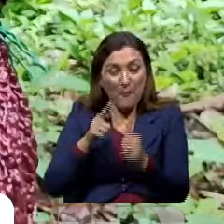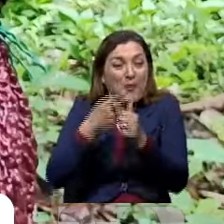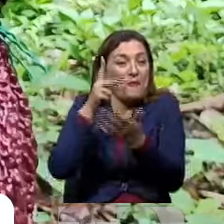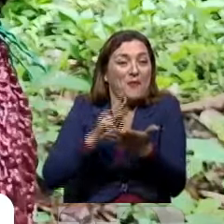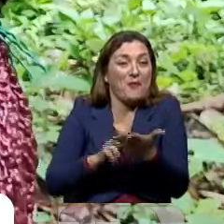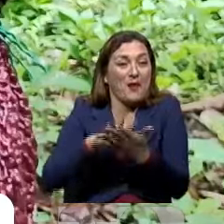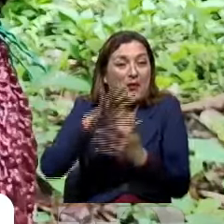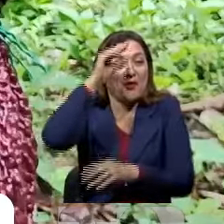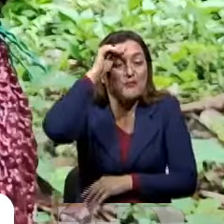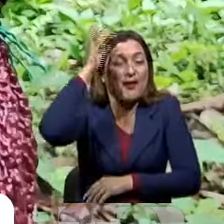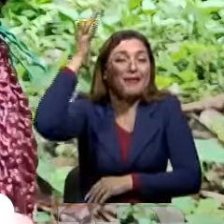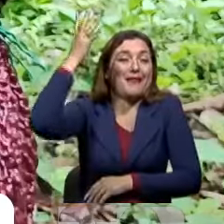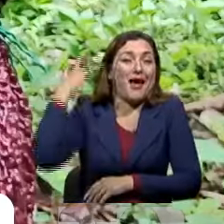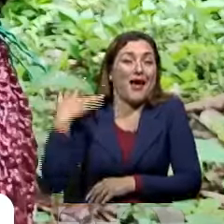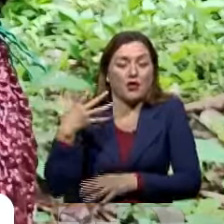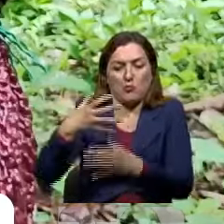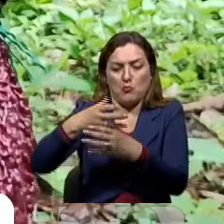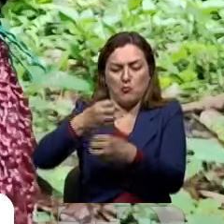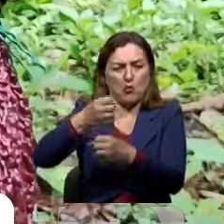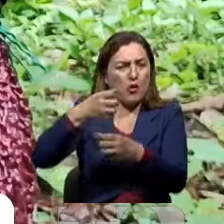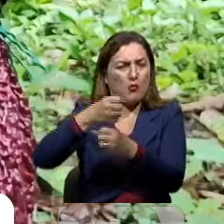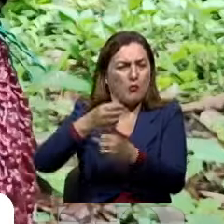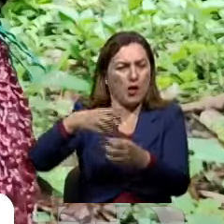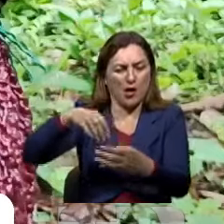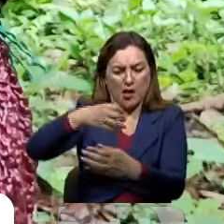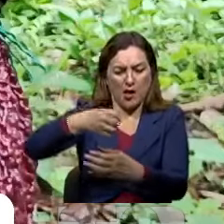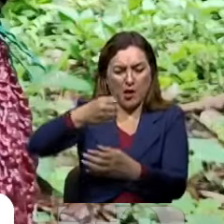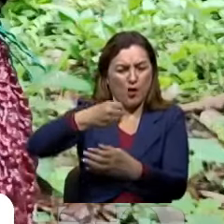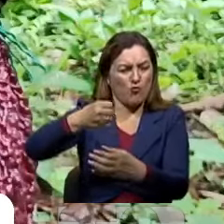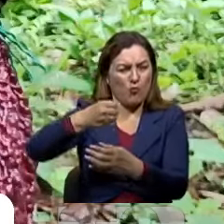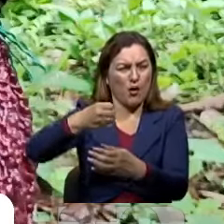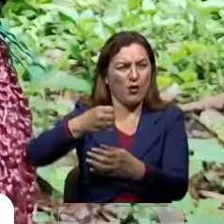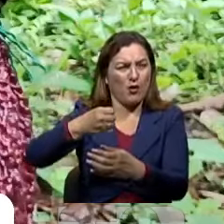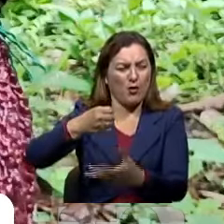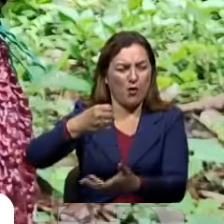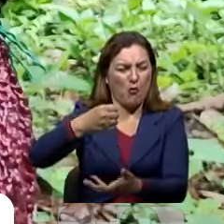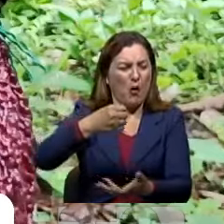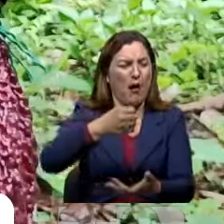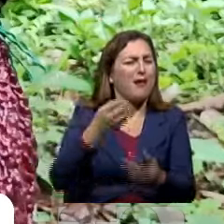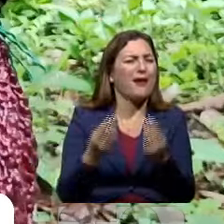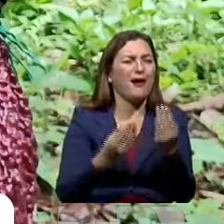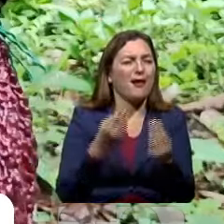Antes, la baba que nosotros normalmente decimos, la baba, el jugo del cacao,